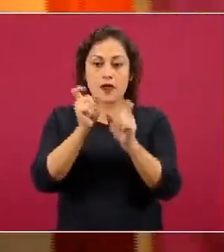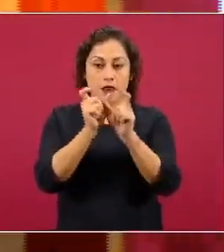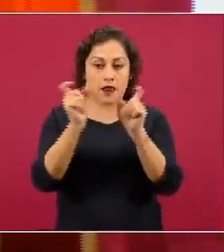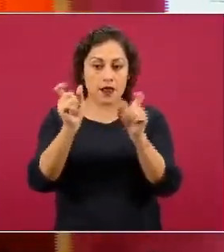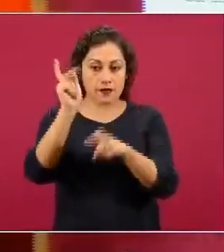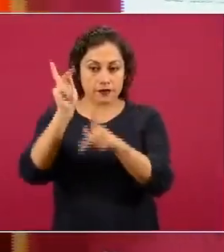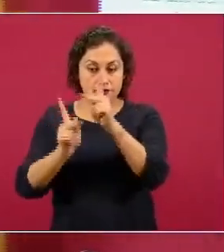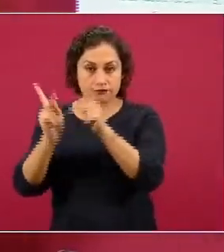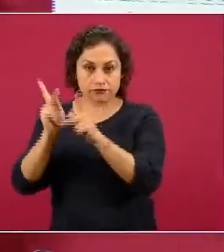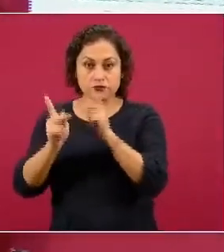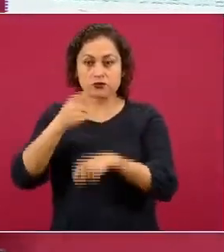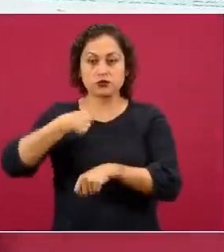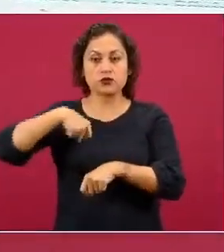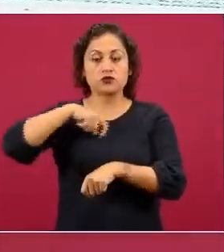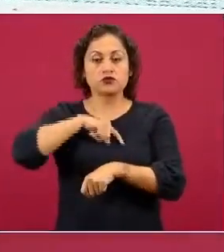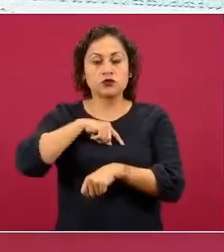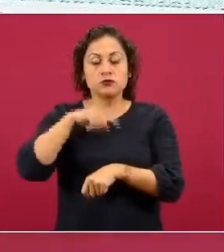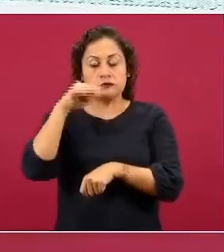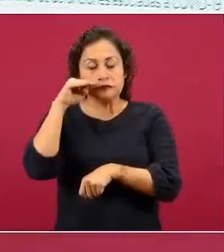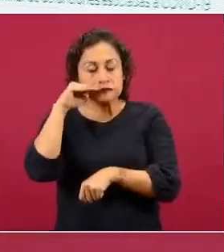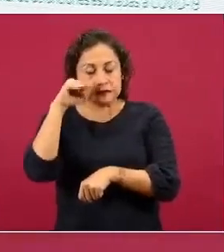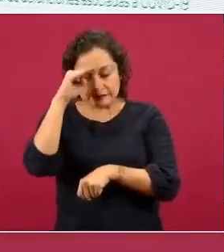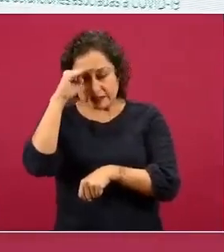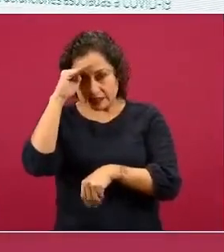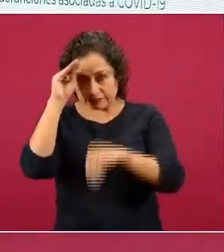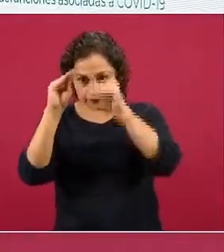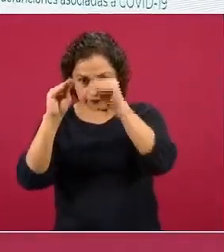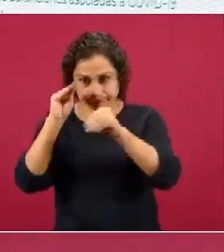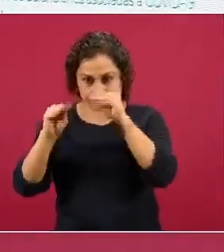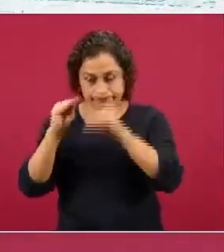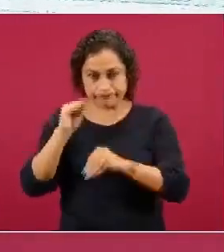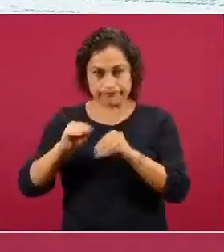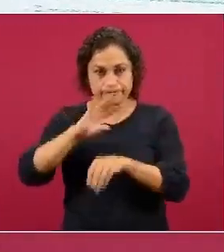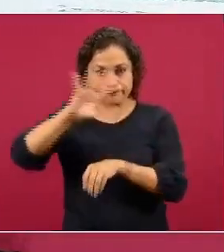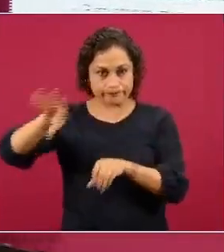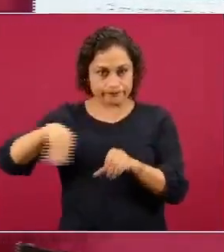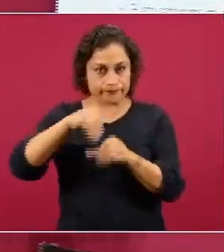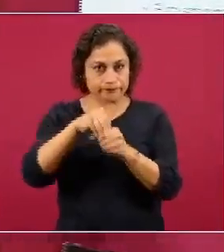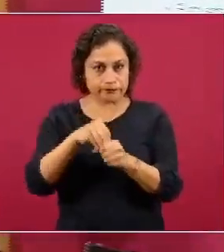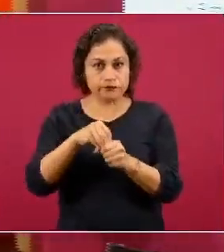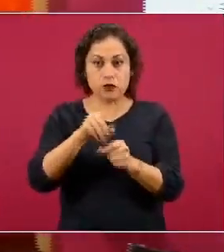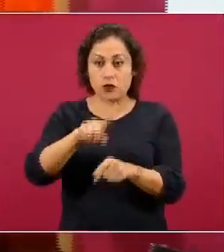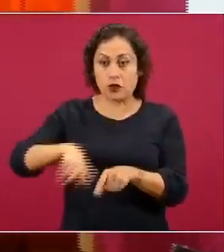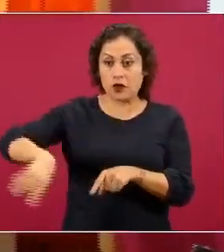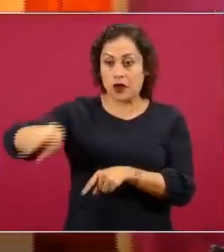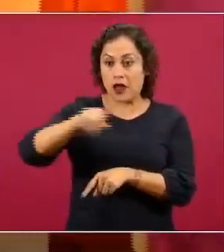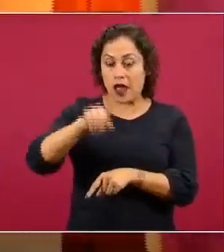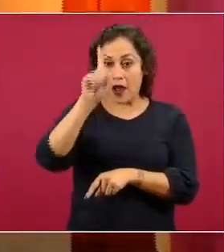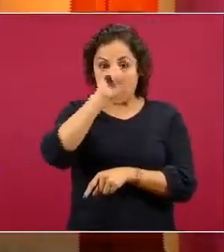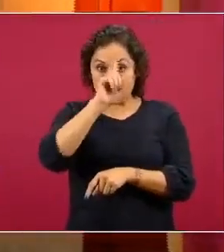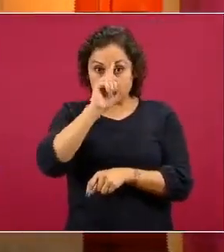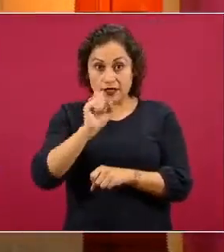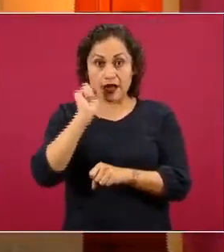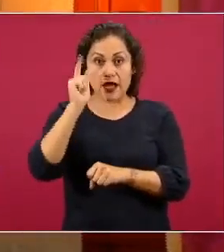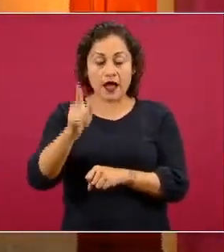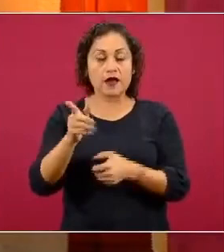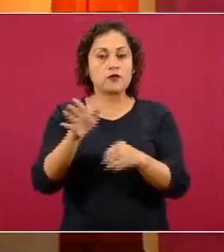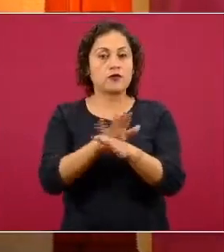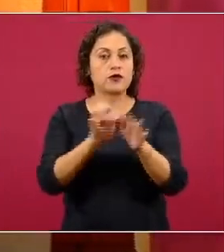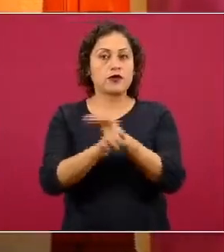ser lo más incluyente posible para tener todo lo que pueda hacer o que pueda sugerir que diga